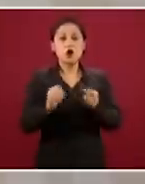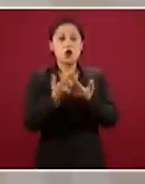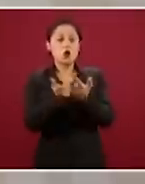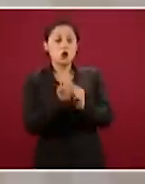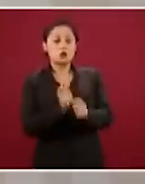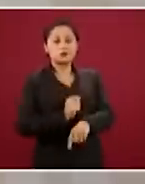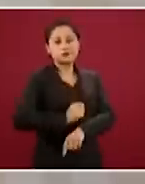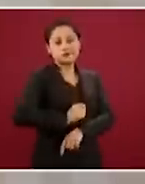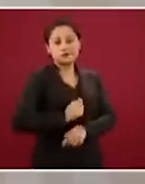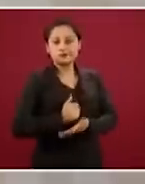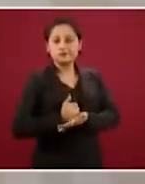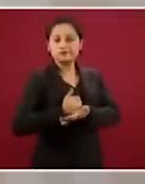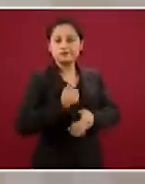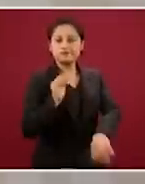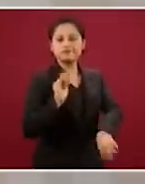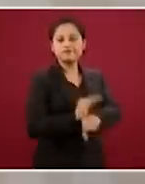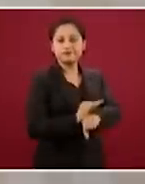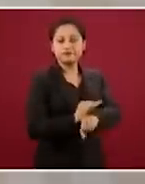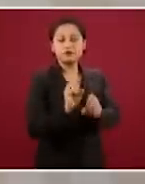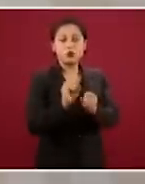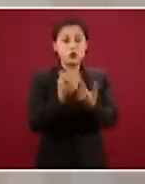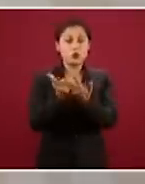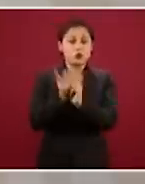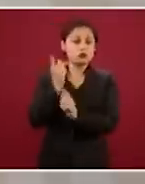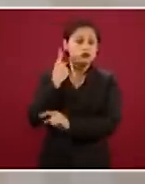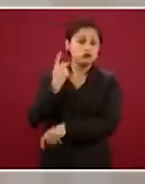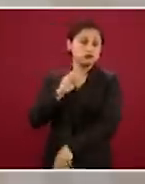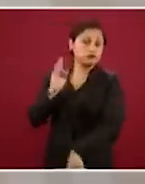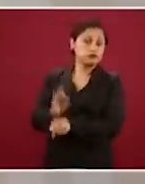para favorecer a partidos.